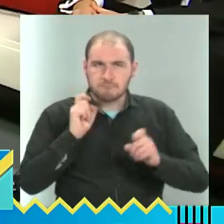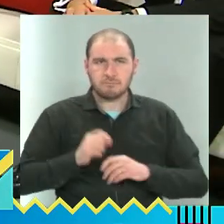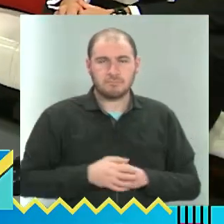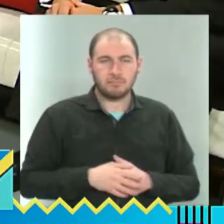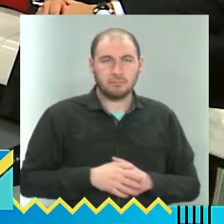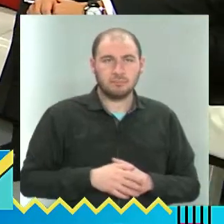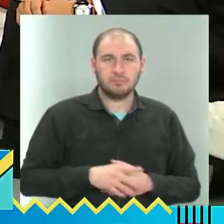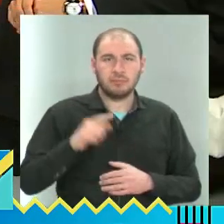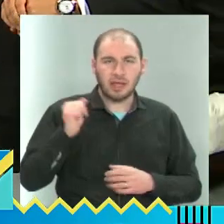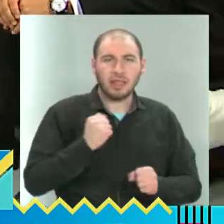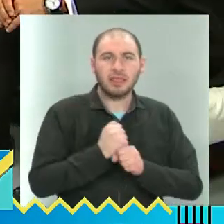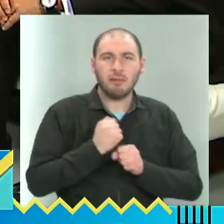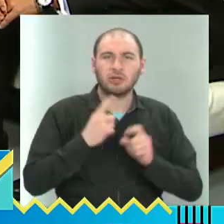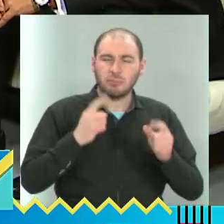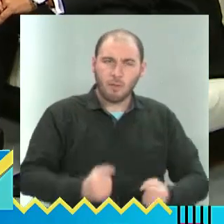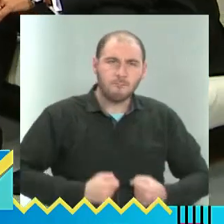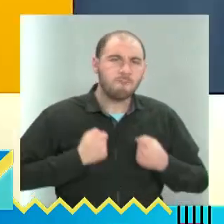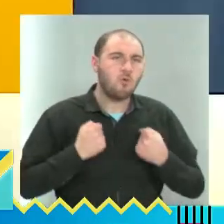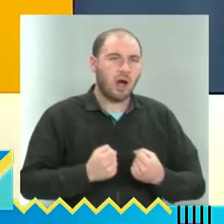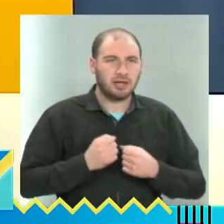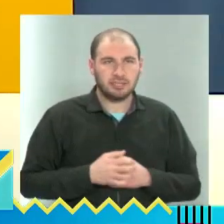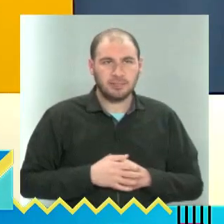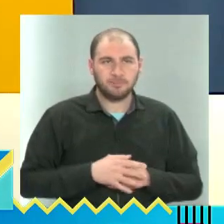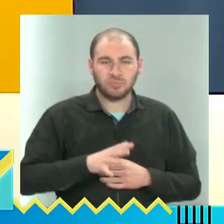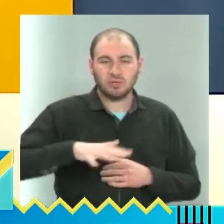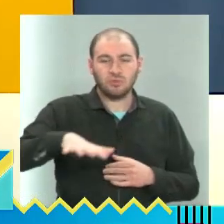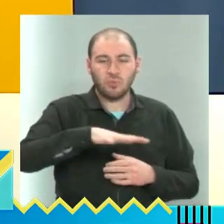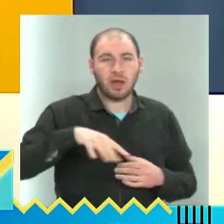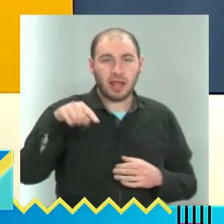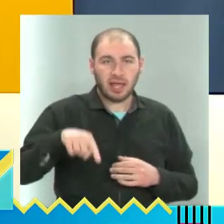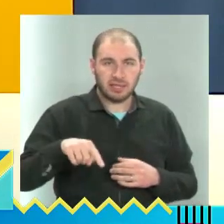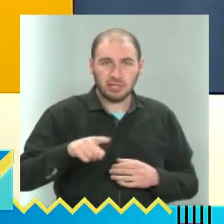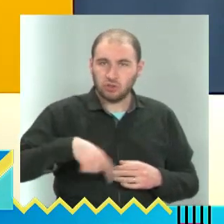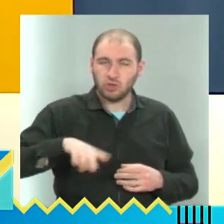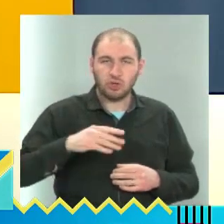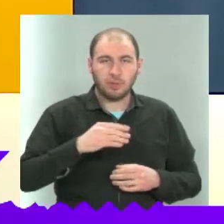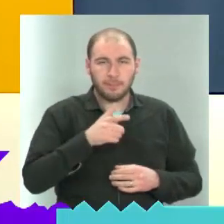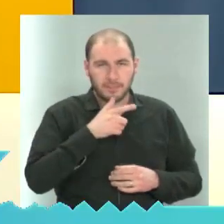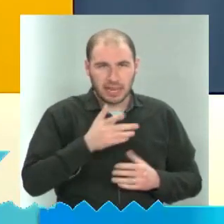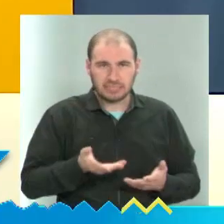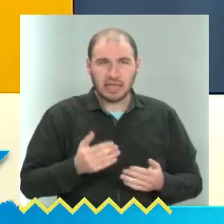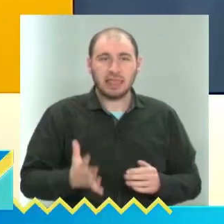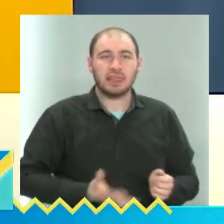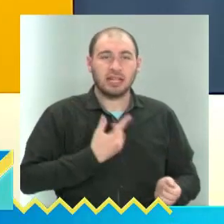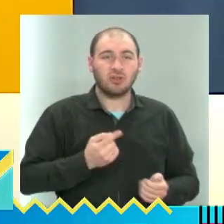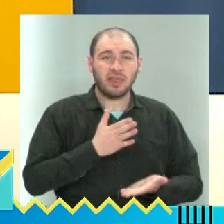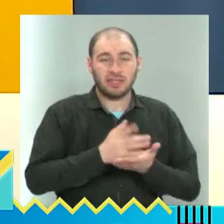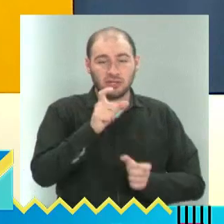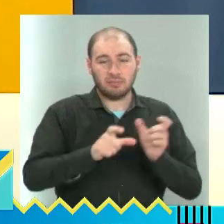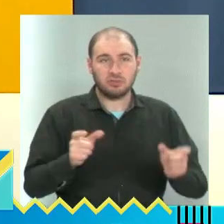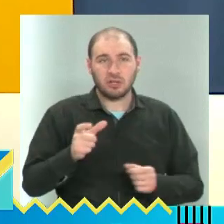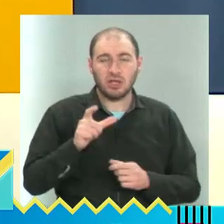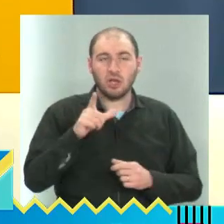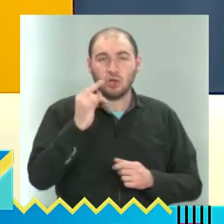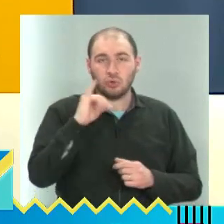entonces hay que hacer un trabajo también muy fuerte en ese ámbito y creemos de la directora de Derechos Humanos, Luz Feingold,